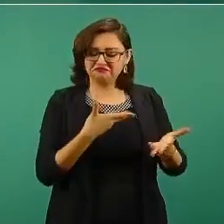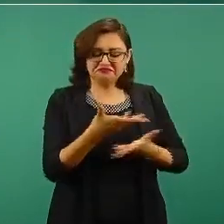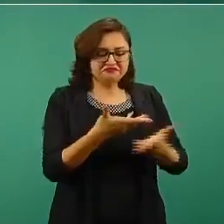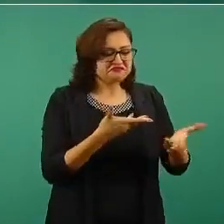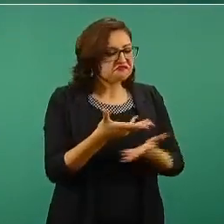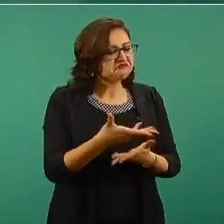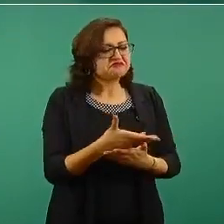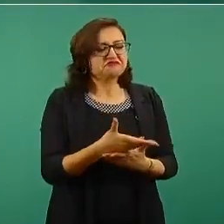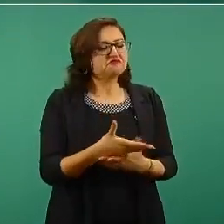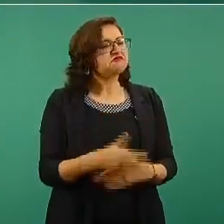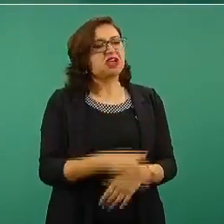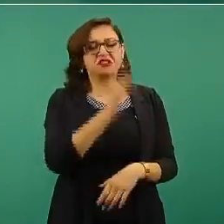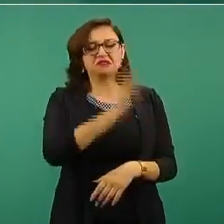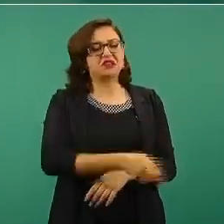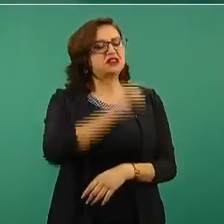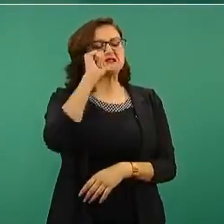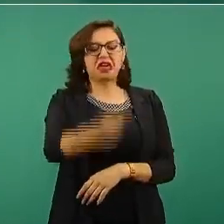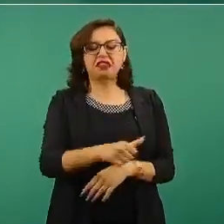irme